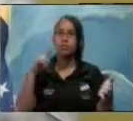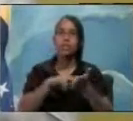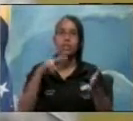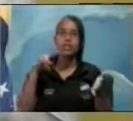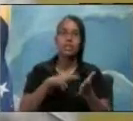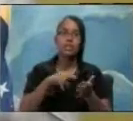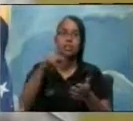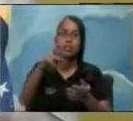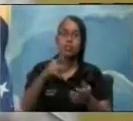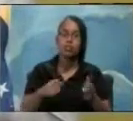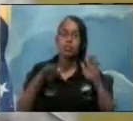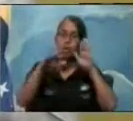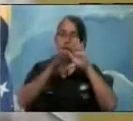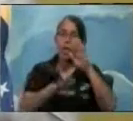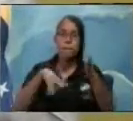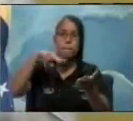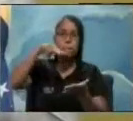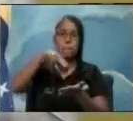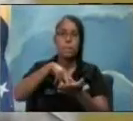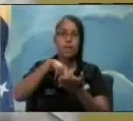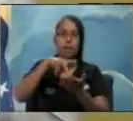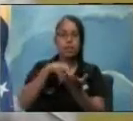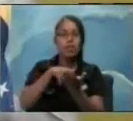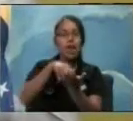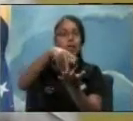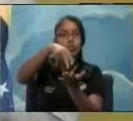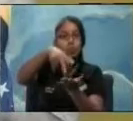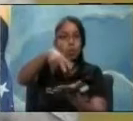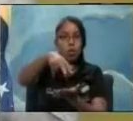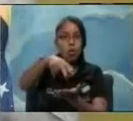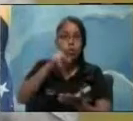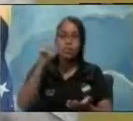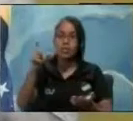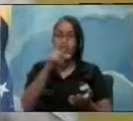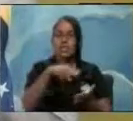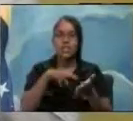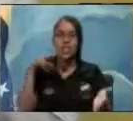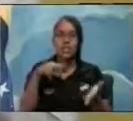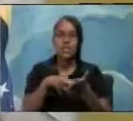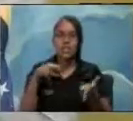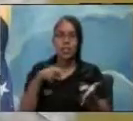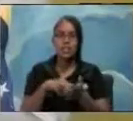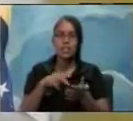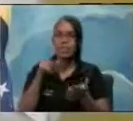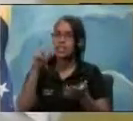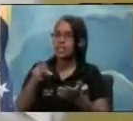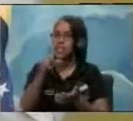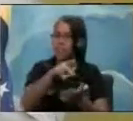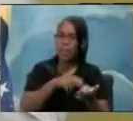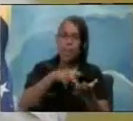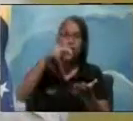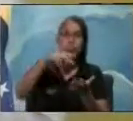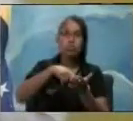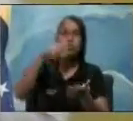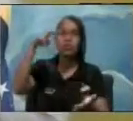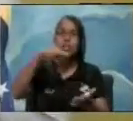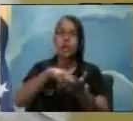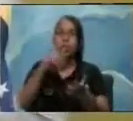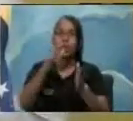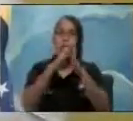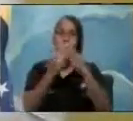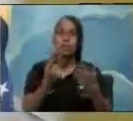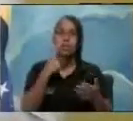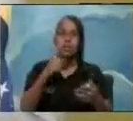se puso en pie y anduvo. Necesitas saltar, necesitas dar un salto. La Biblia dice en